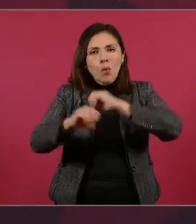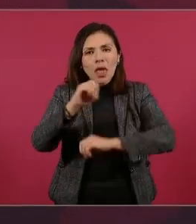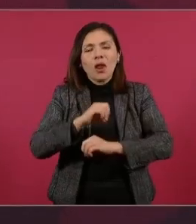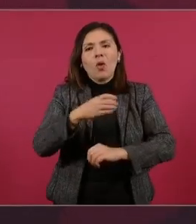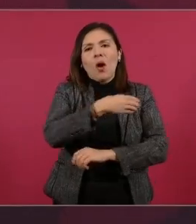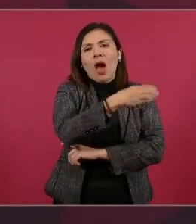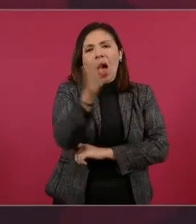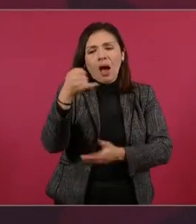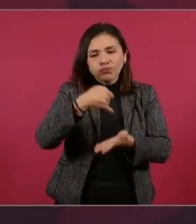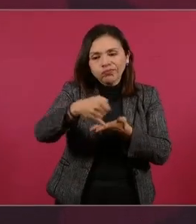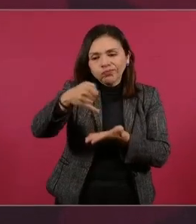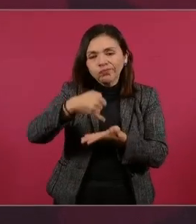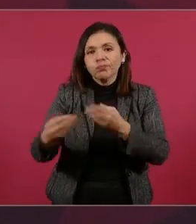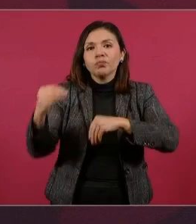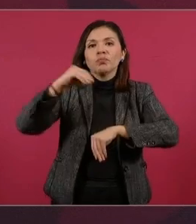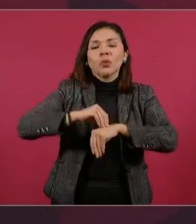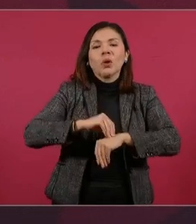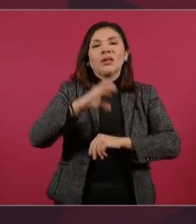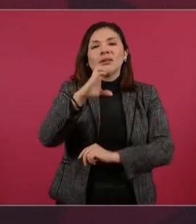surge la